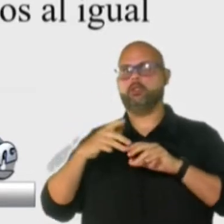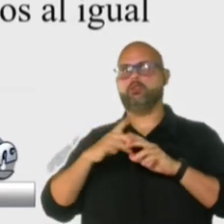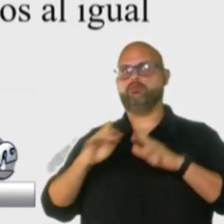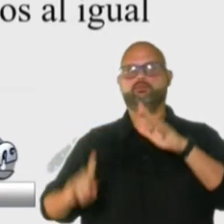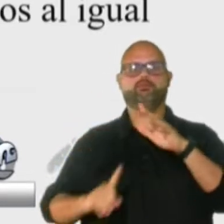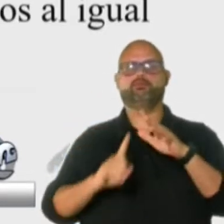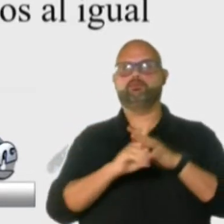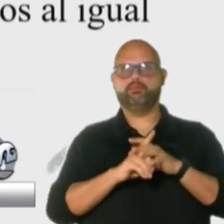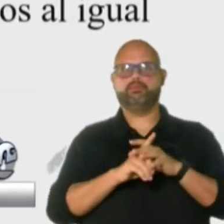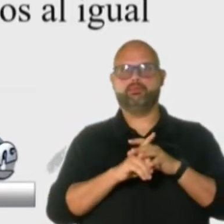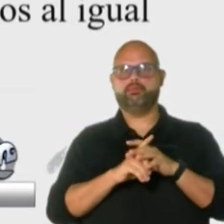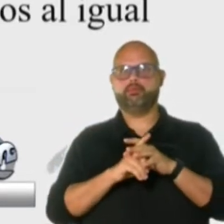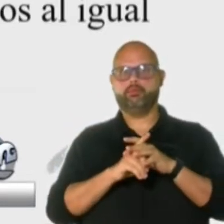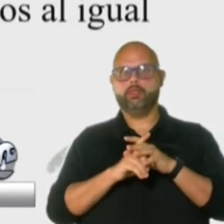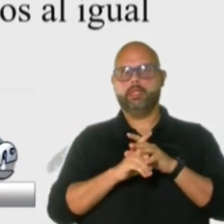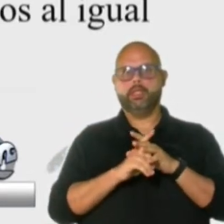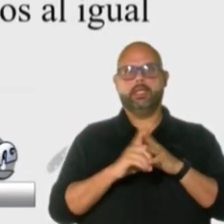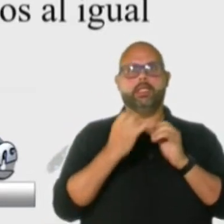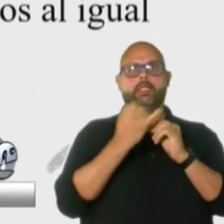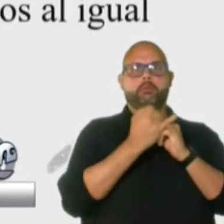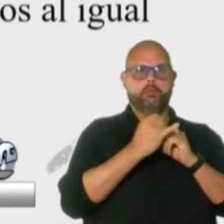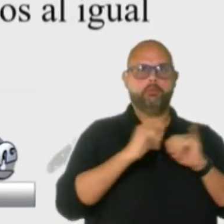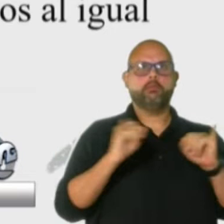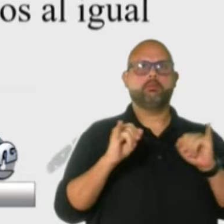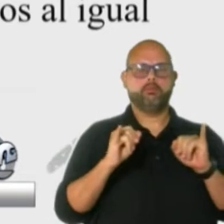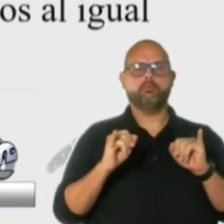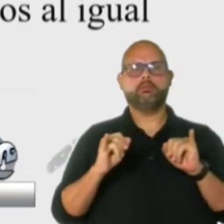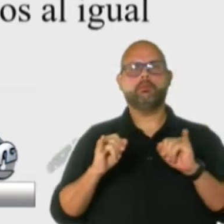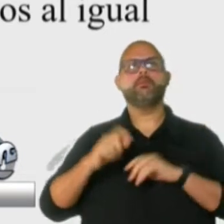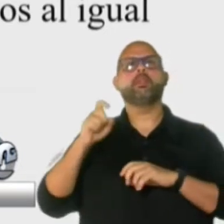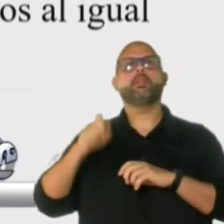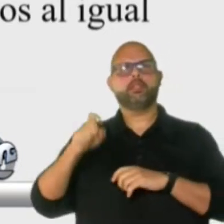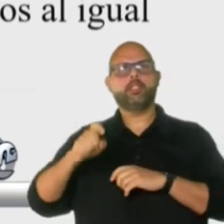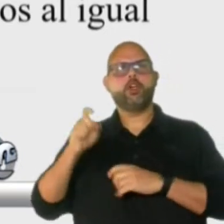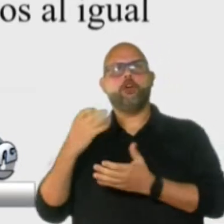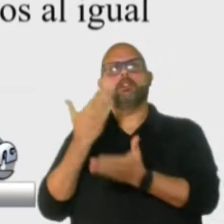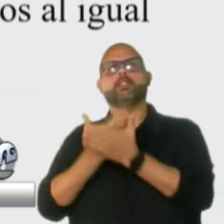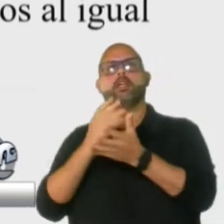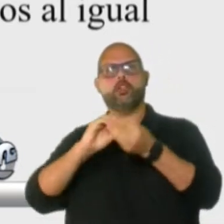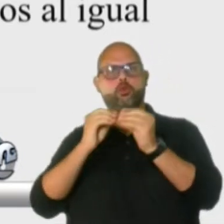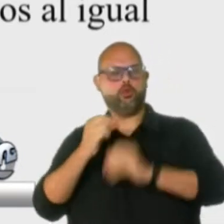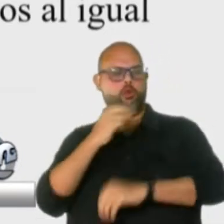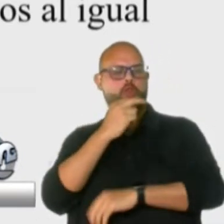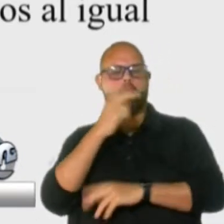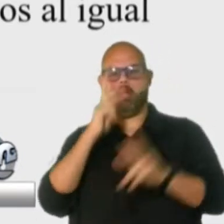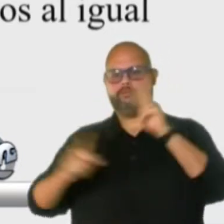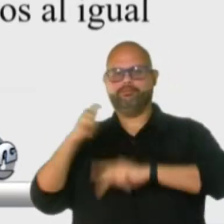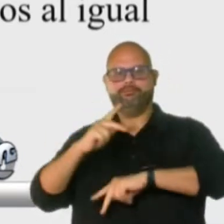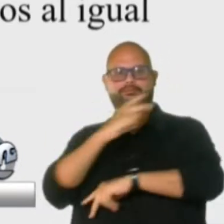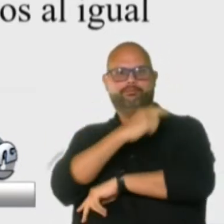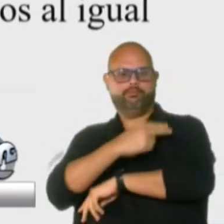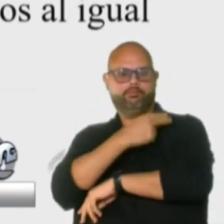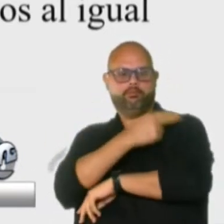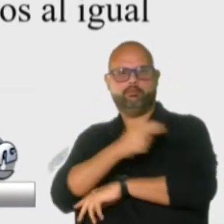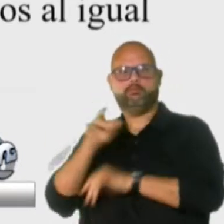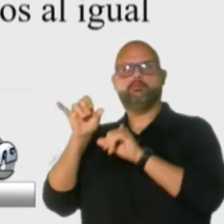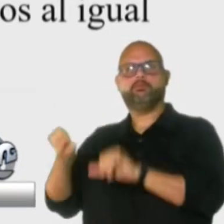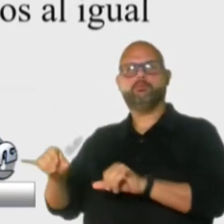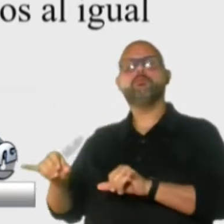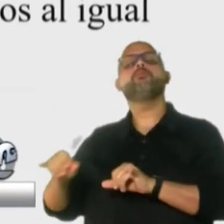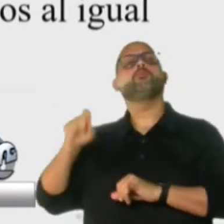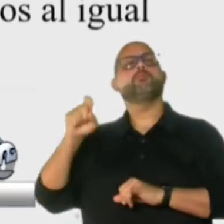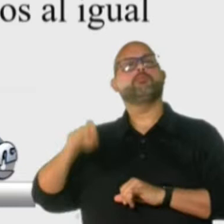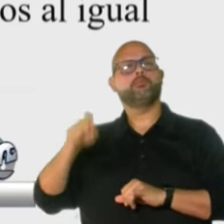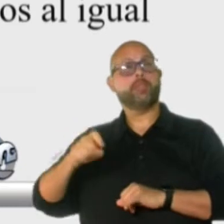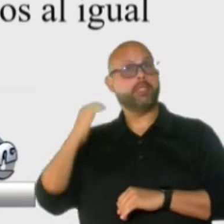Es necesario evidenciar el número de hospitalizados admitidos, al igual que los acumulados, y también es necesario diferenciar